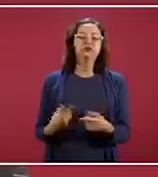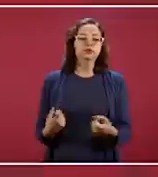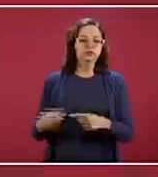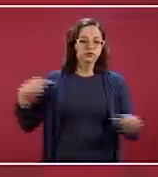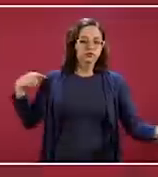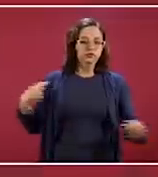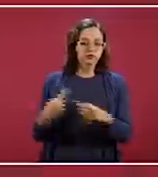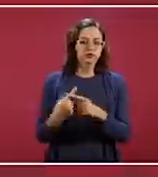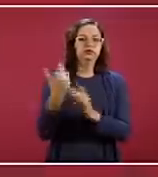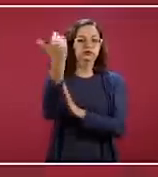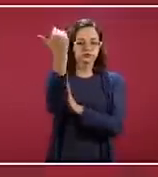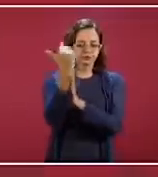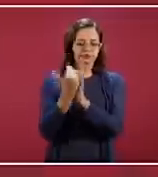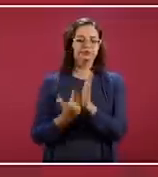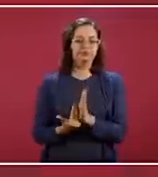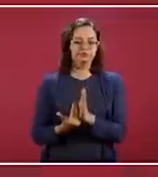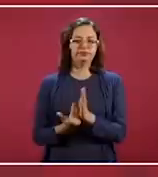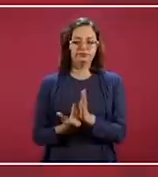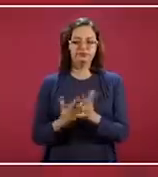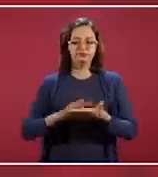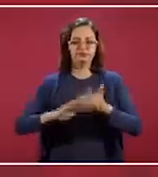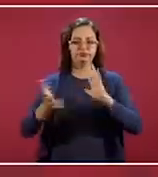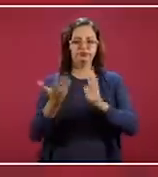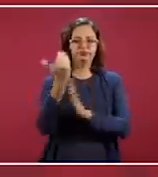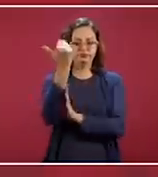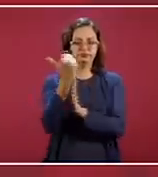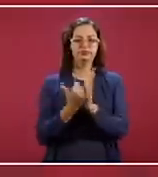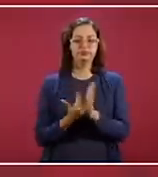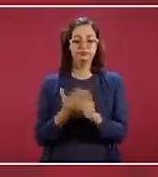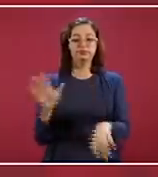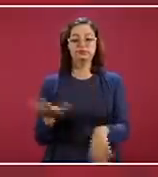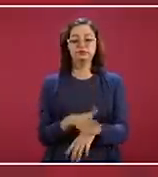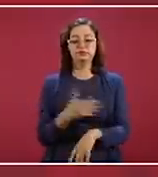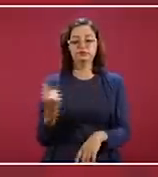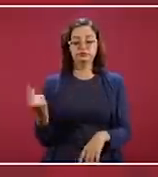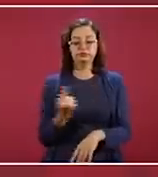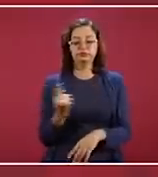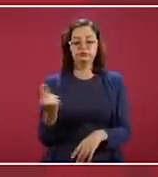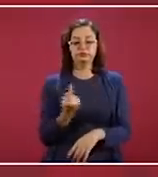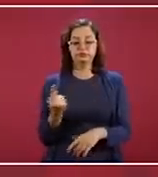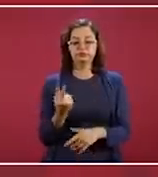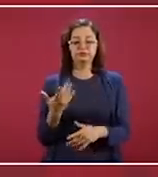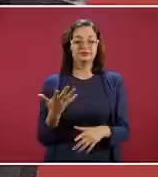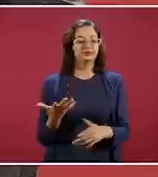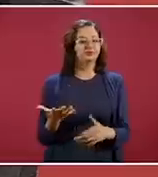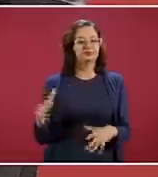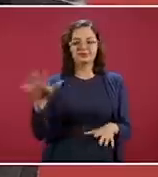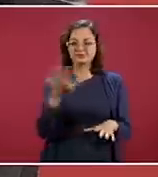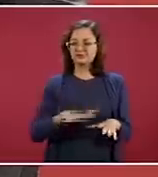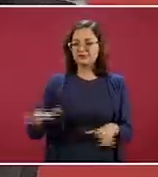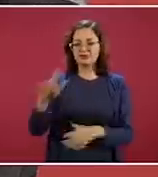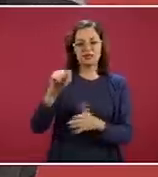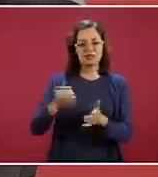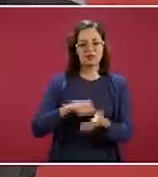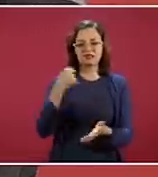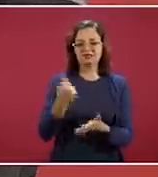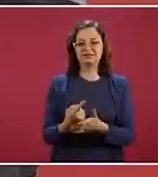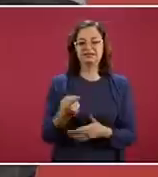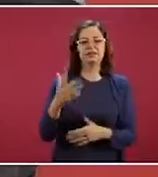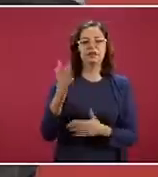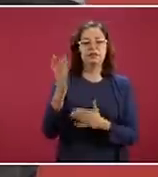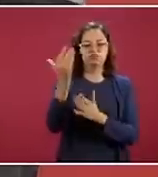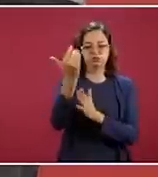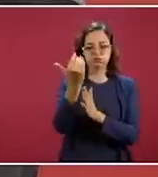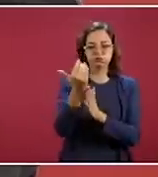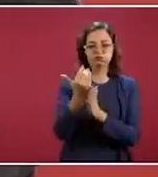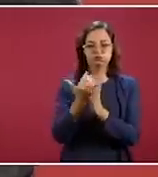bajado la incidencia delictiva, porque en todo Tamaulipas estaba bajando